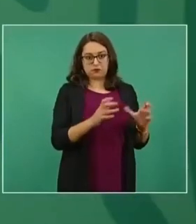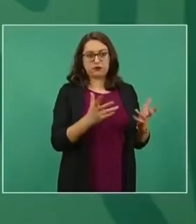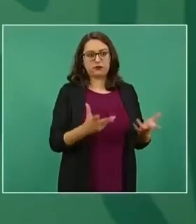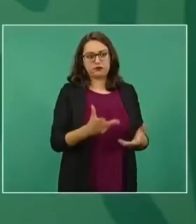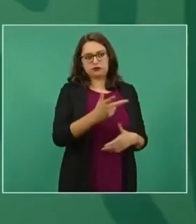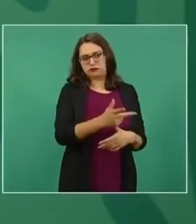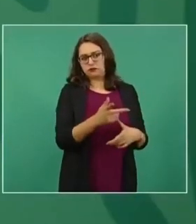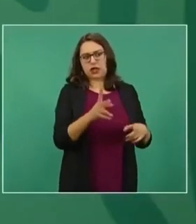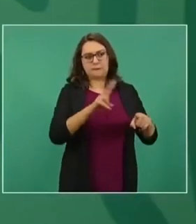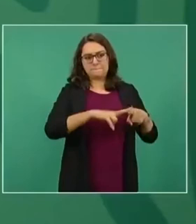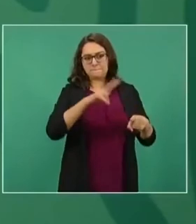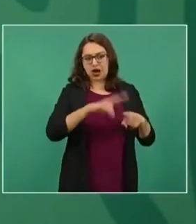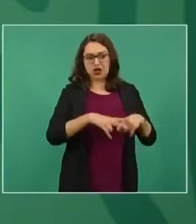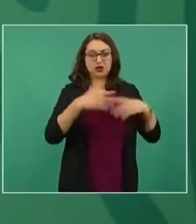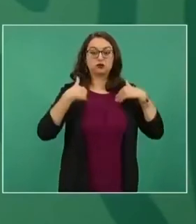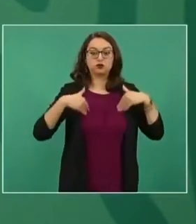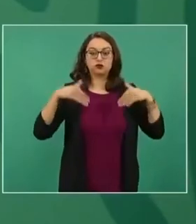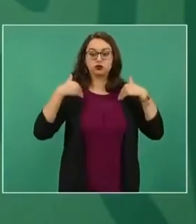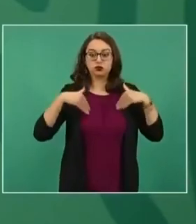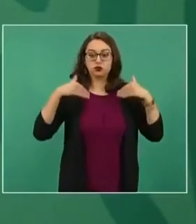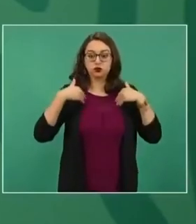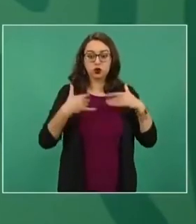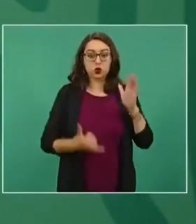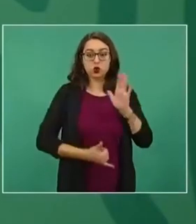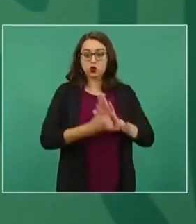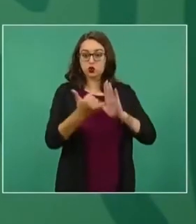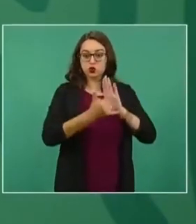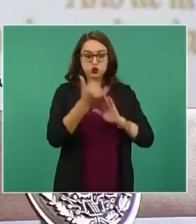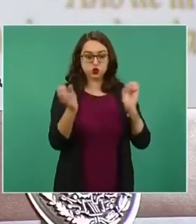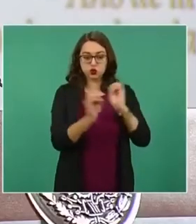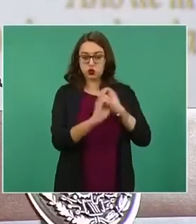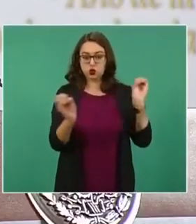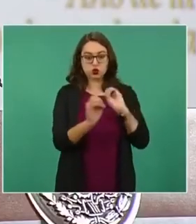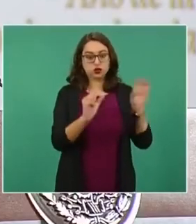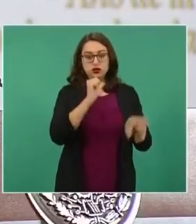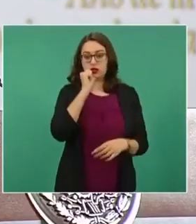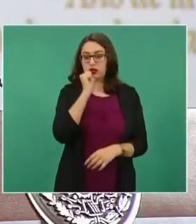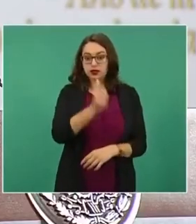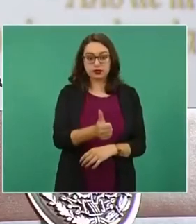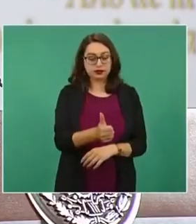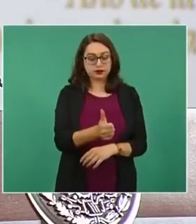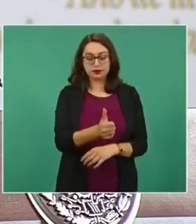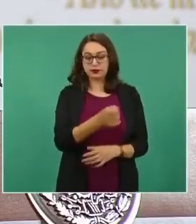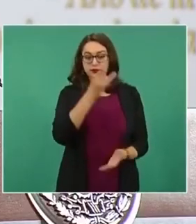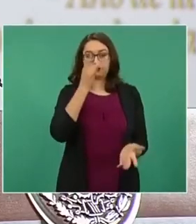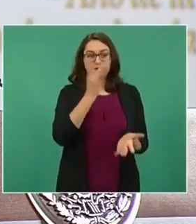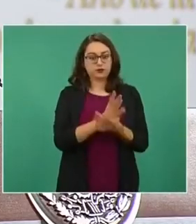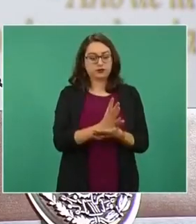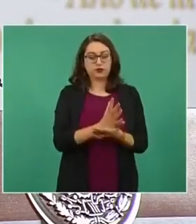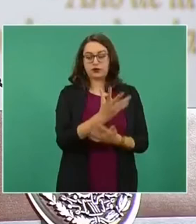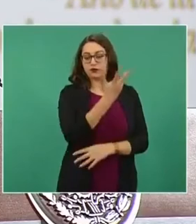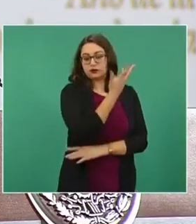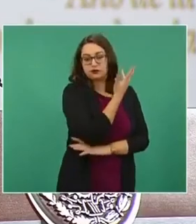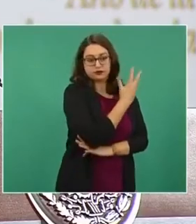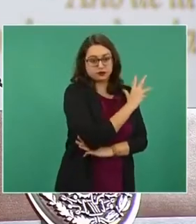recreación sin construcción de ningún tipo, solamente